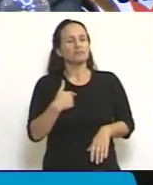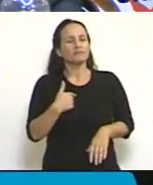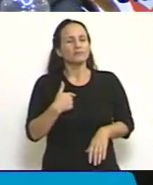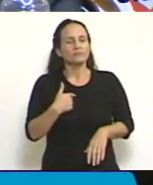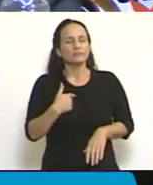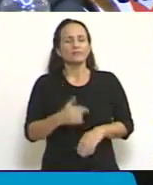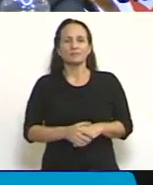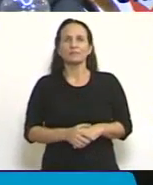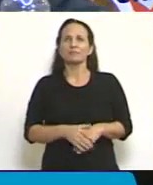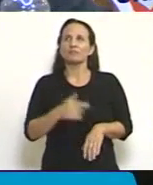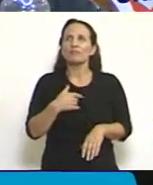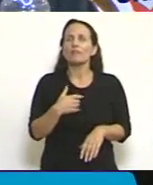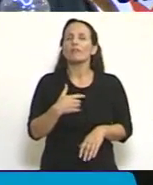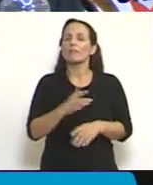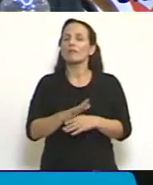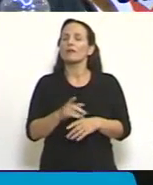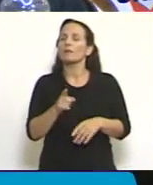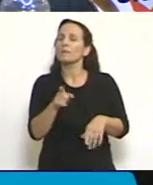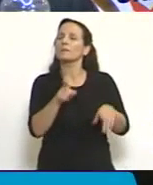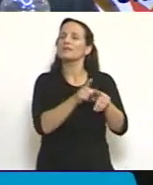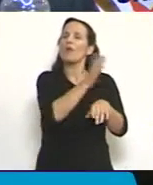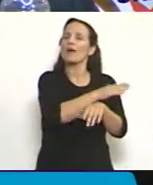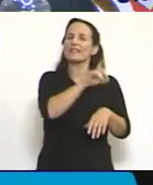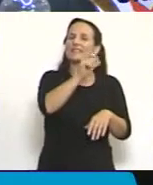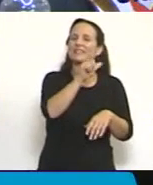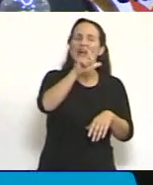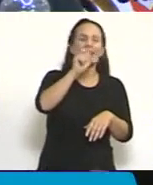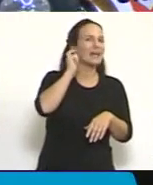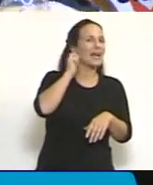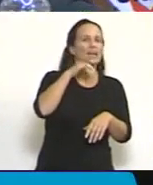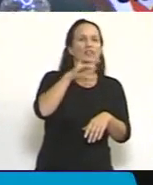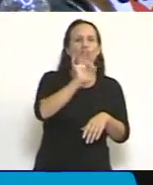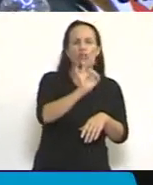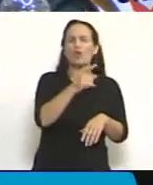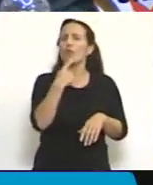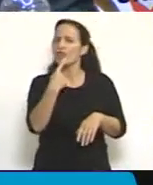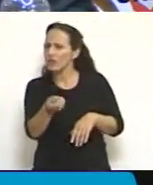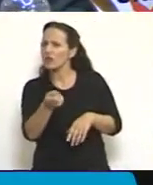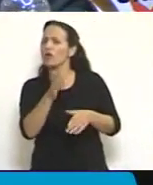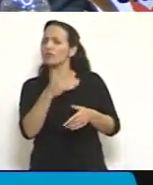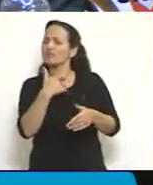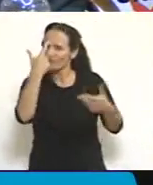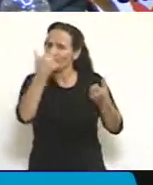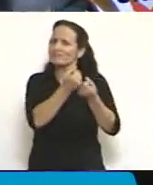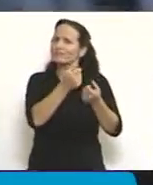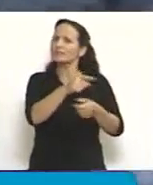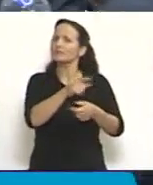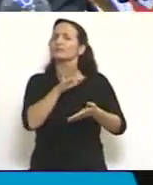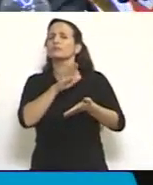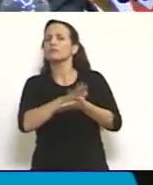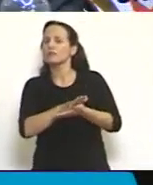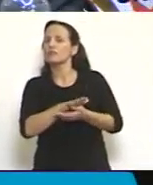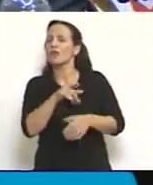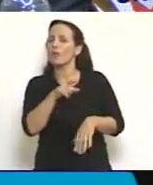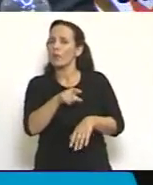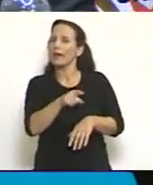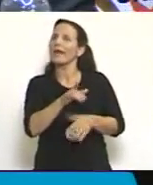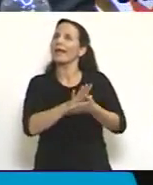Comparto algo de lo que dijo el diputado Calcaño en relación con el arcano del trabajo de